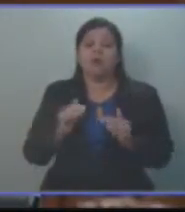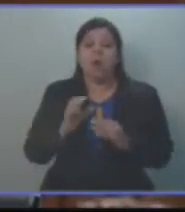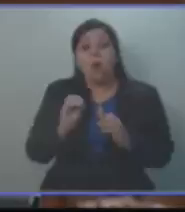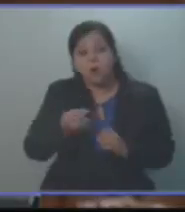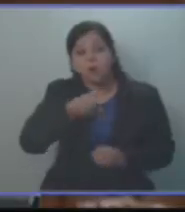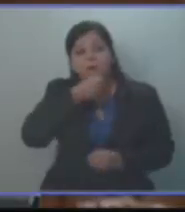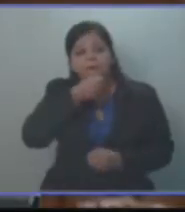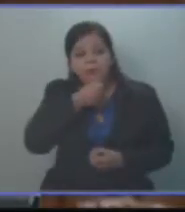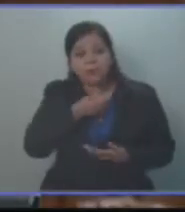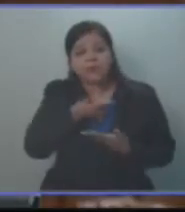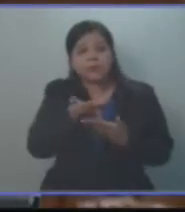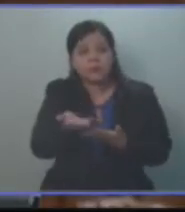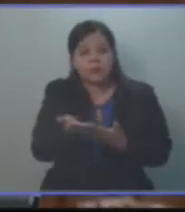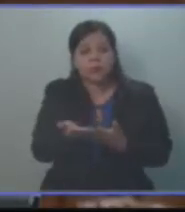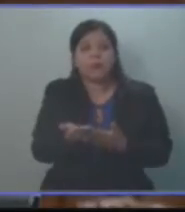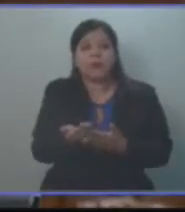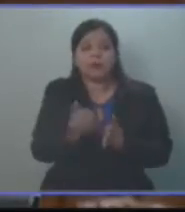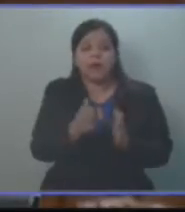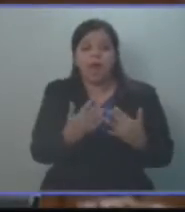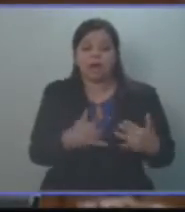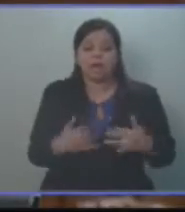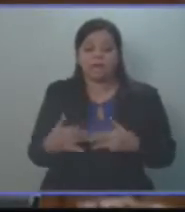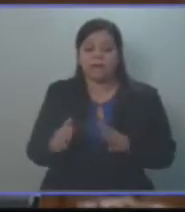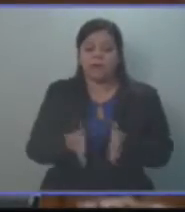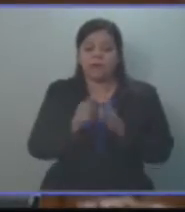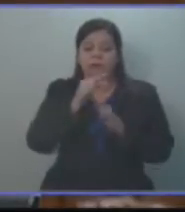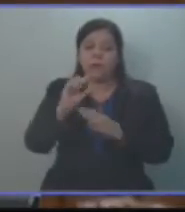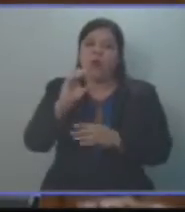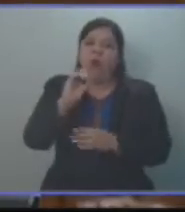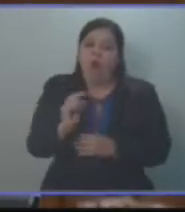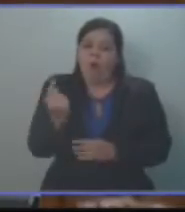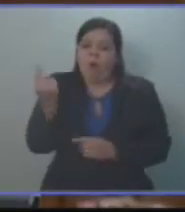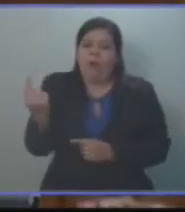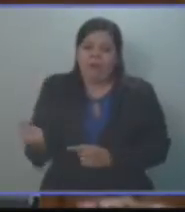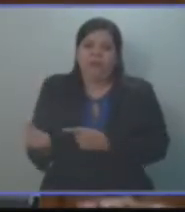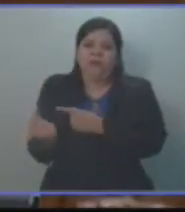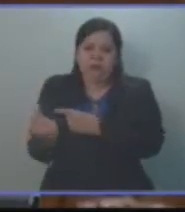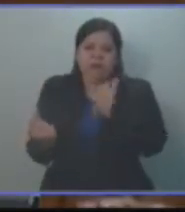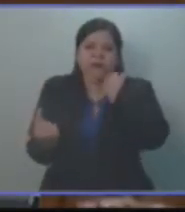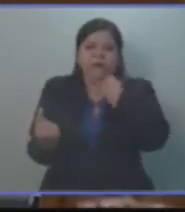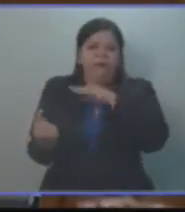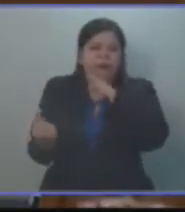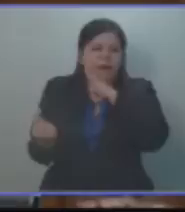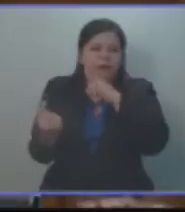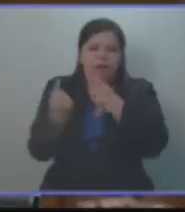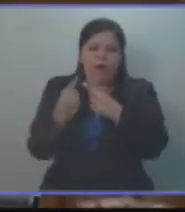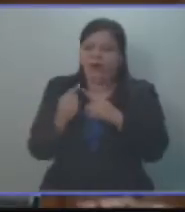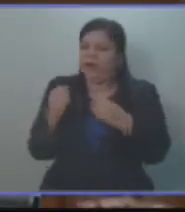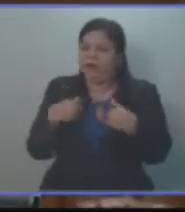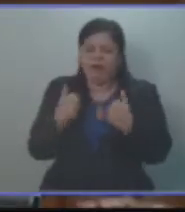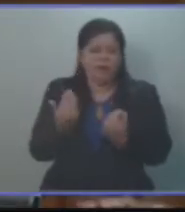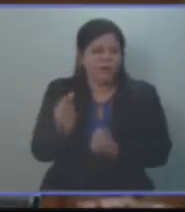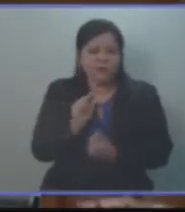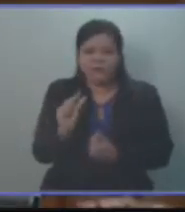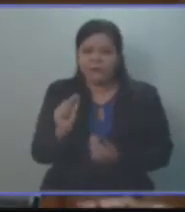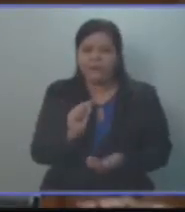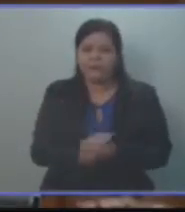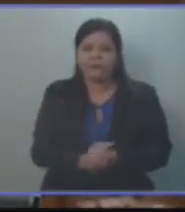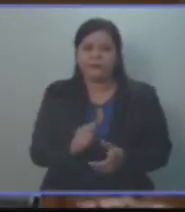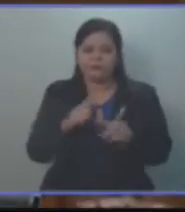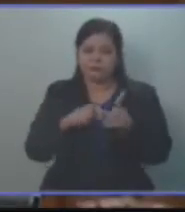información sobre actividades de la institución o sobre los pacientes sin la debida autorización. E,